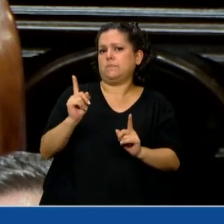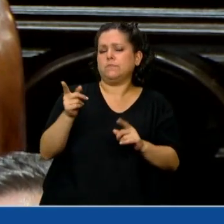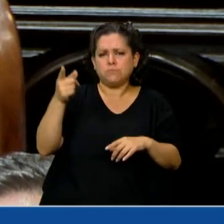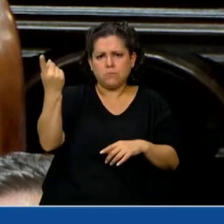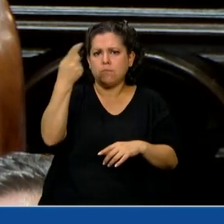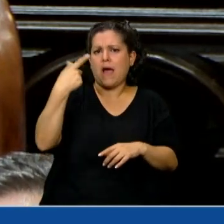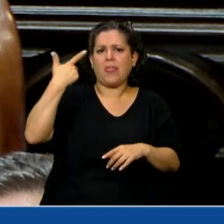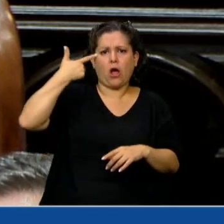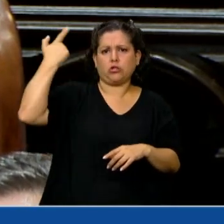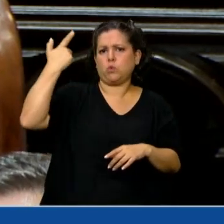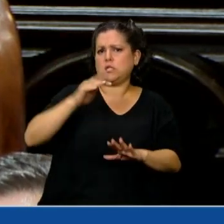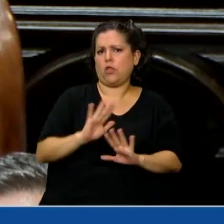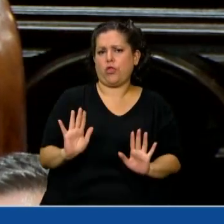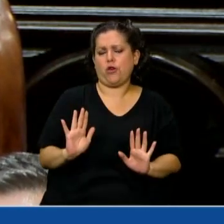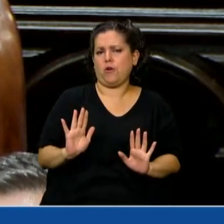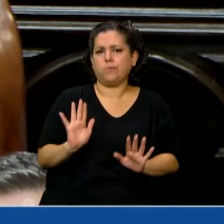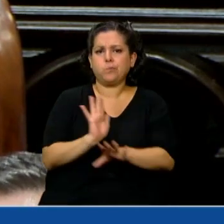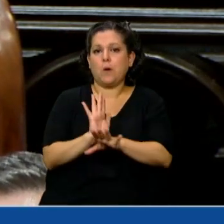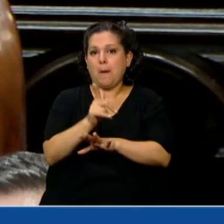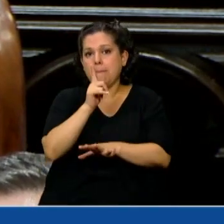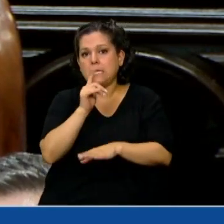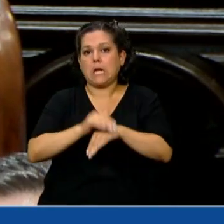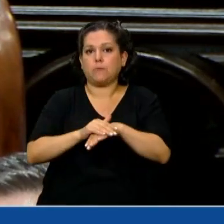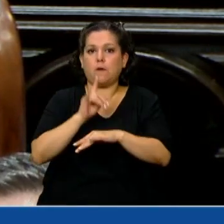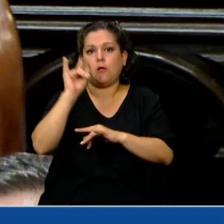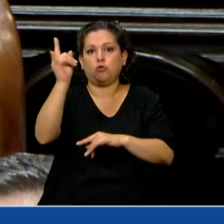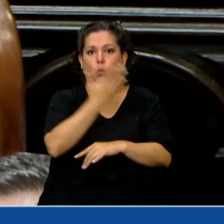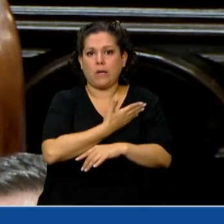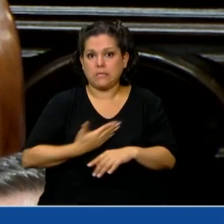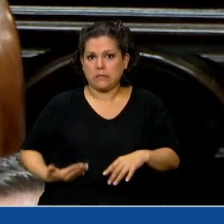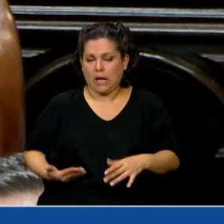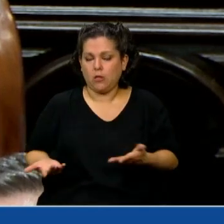organizaciones, como si también fuera responsabilidad del Estado.